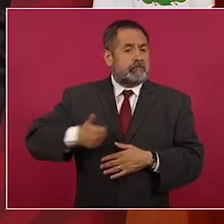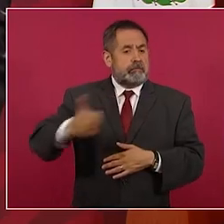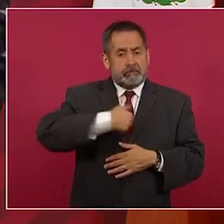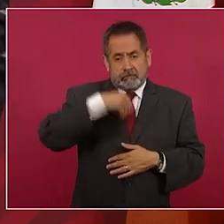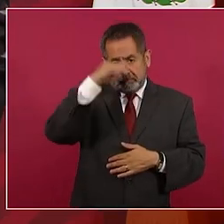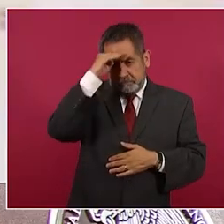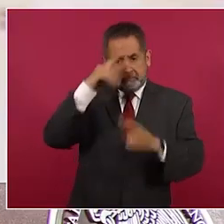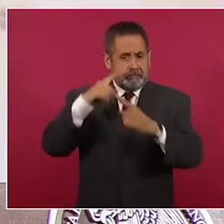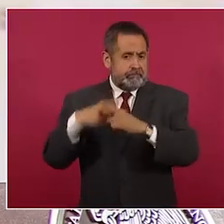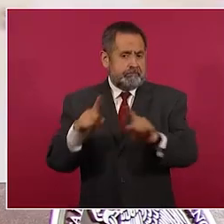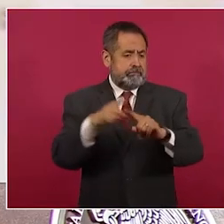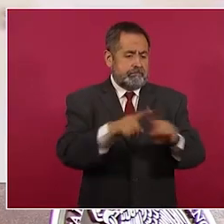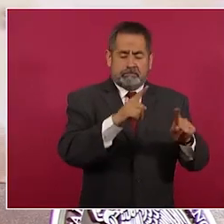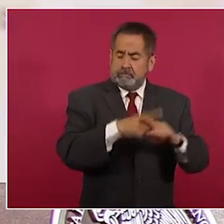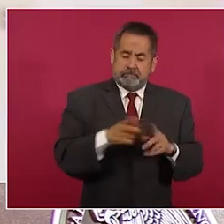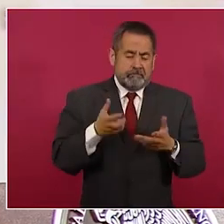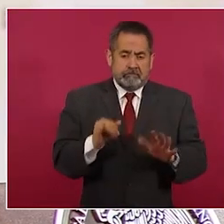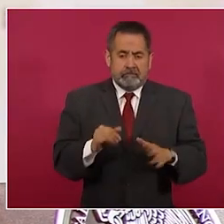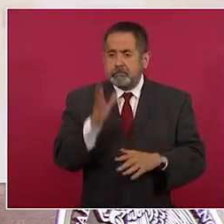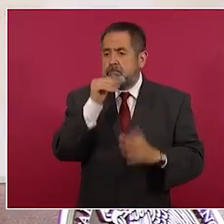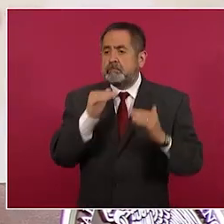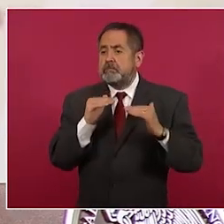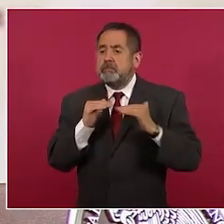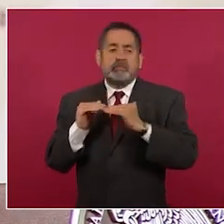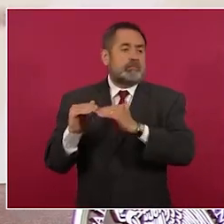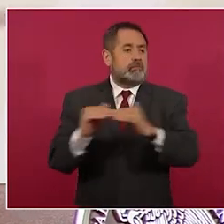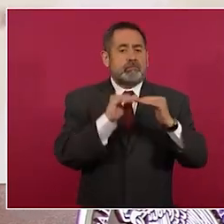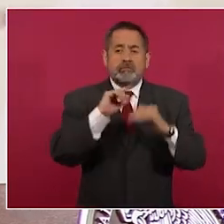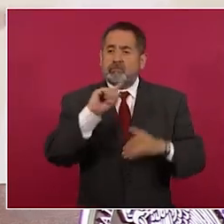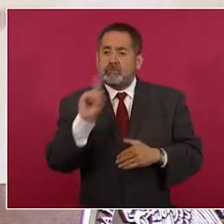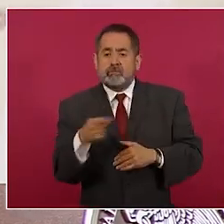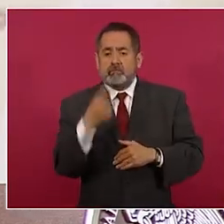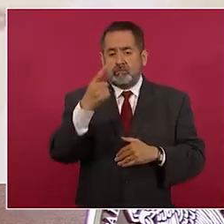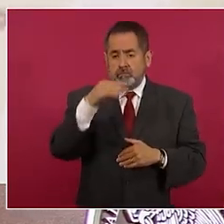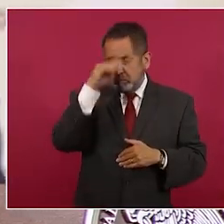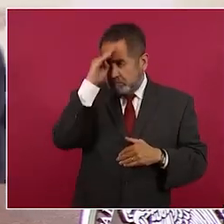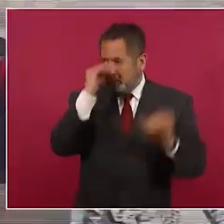misma manera. No puede haber pensamiento único.